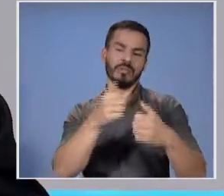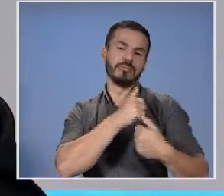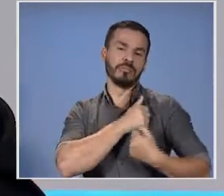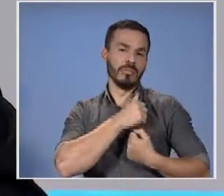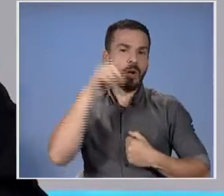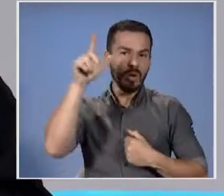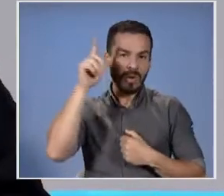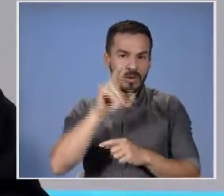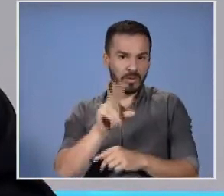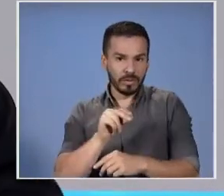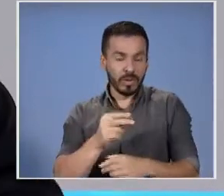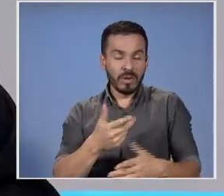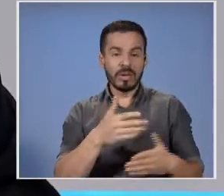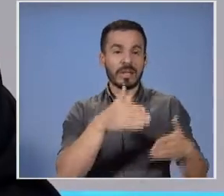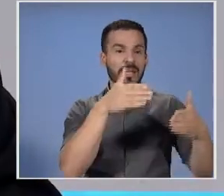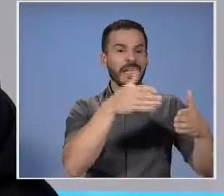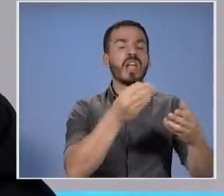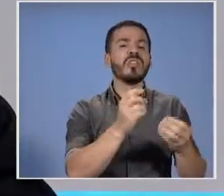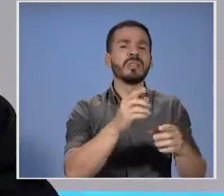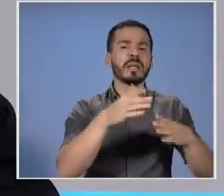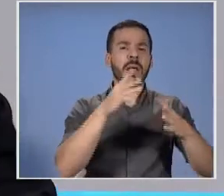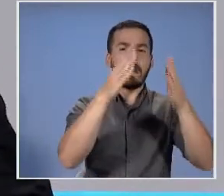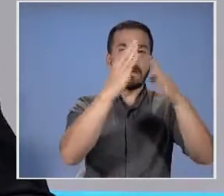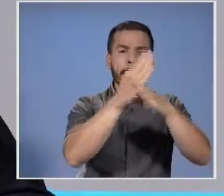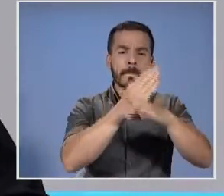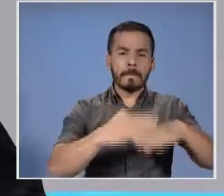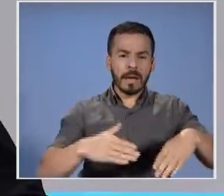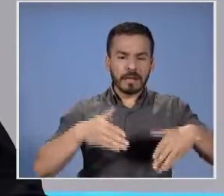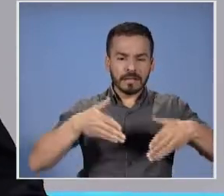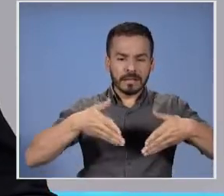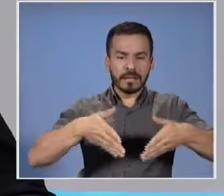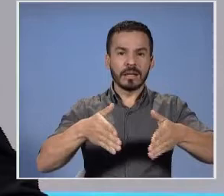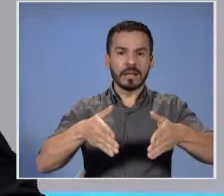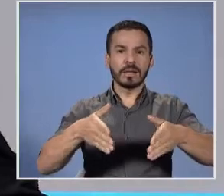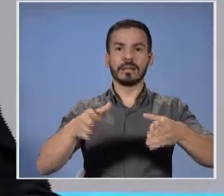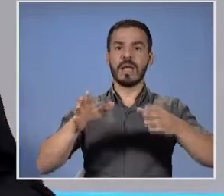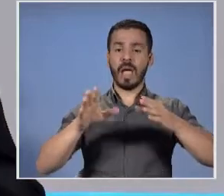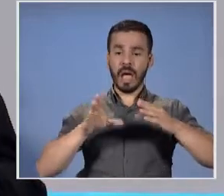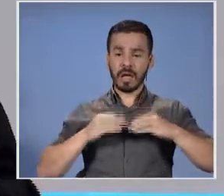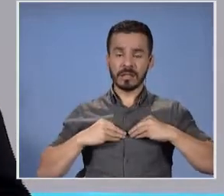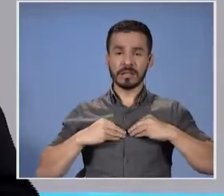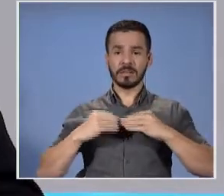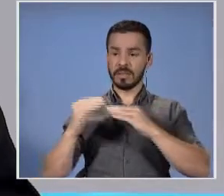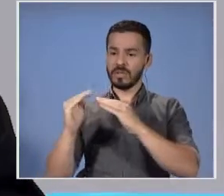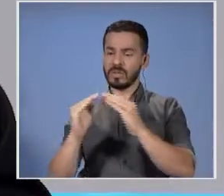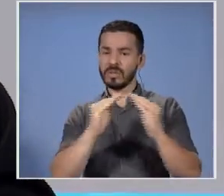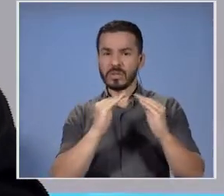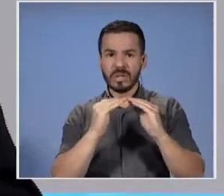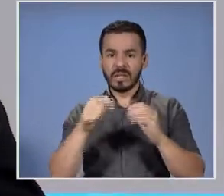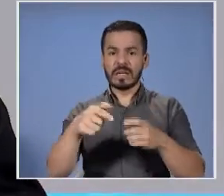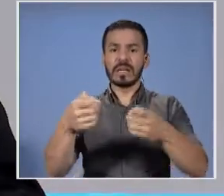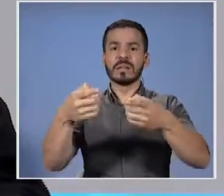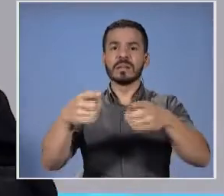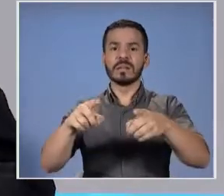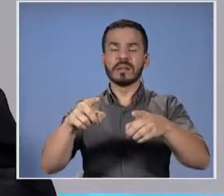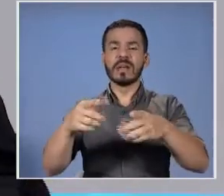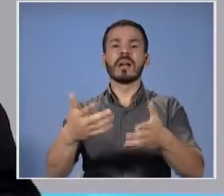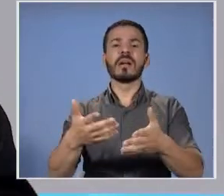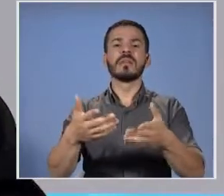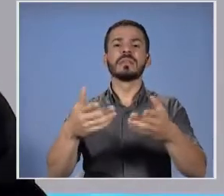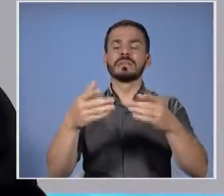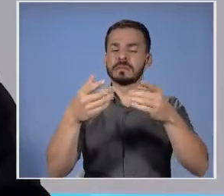ejército, sino en la paz de las calles, en esa aceptación ciudadana, que lo que está ocurriendo se da en